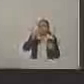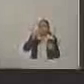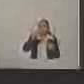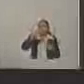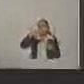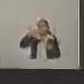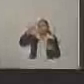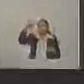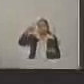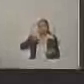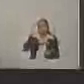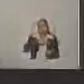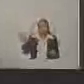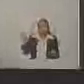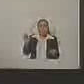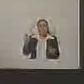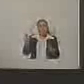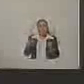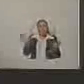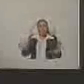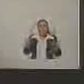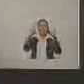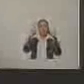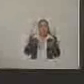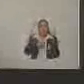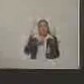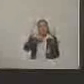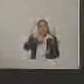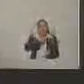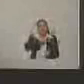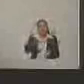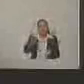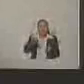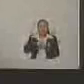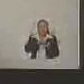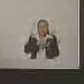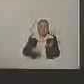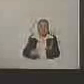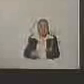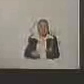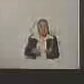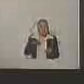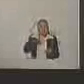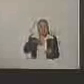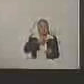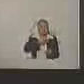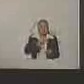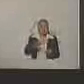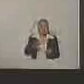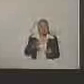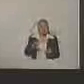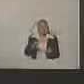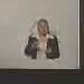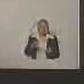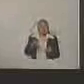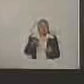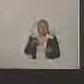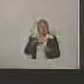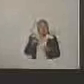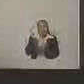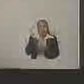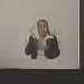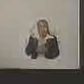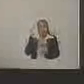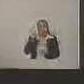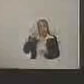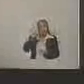cuenta. Me refiero a ti, que tienes la capacidad del voto y que puedes hacer que la alternancia genere progreso,